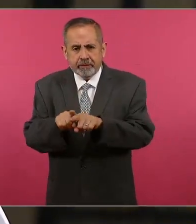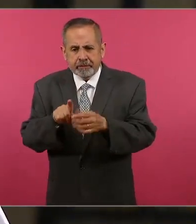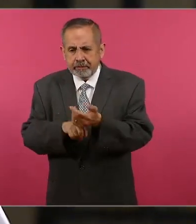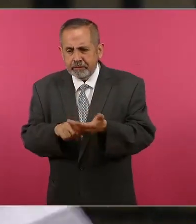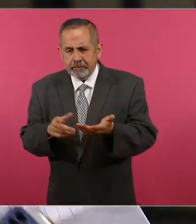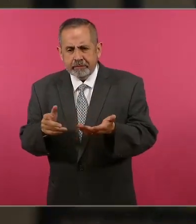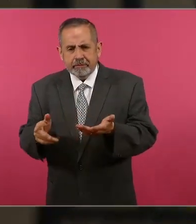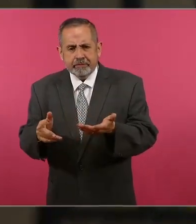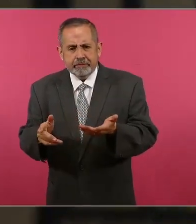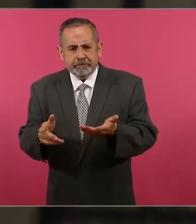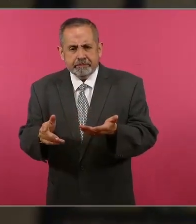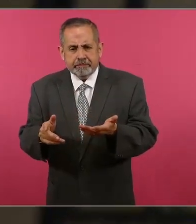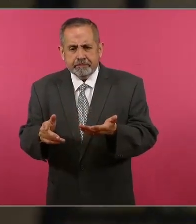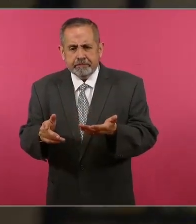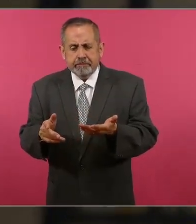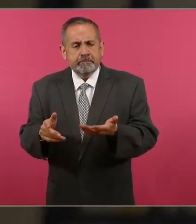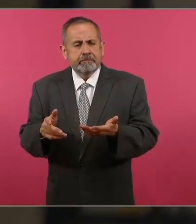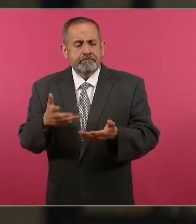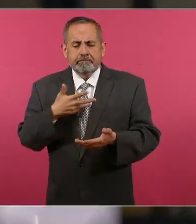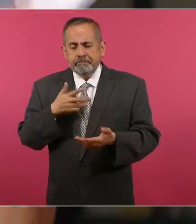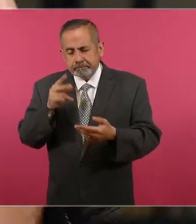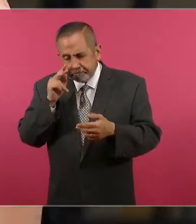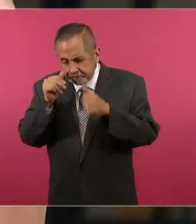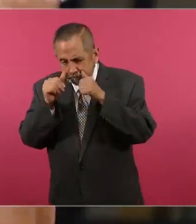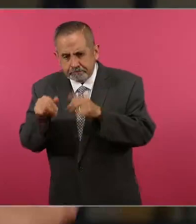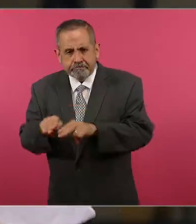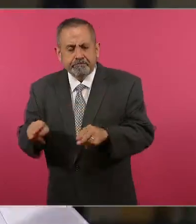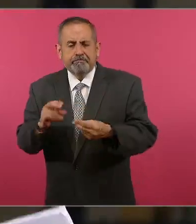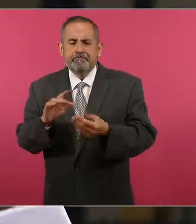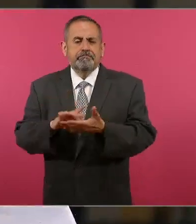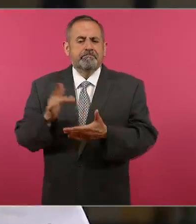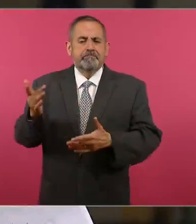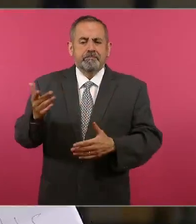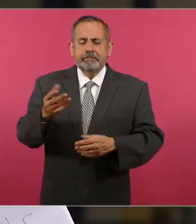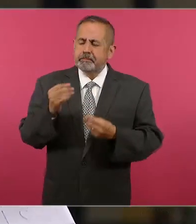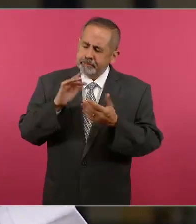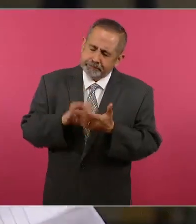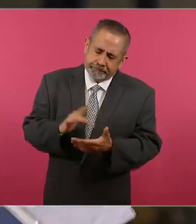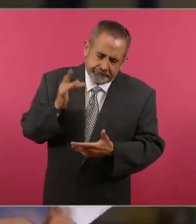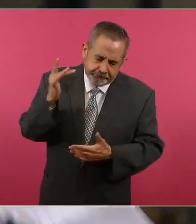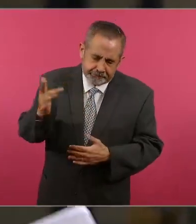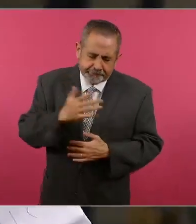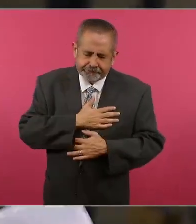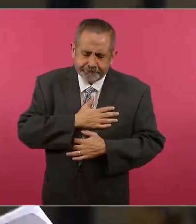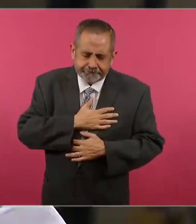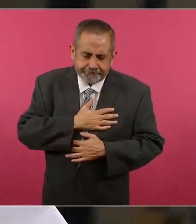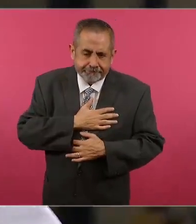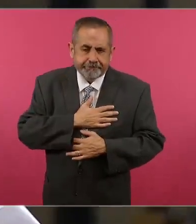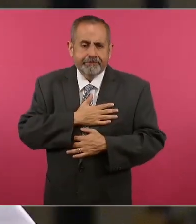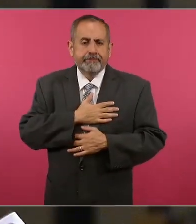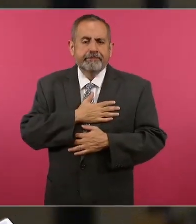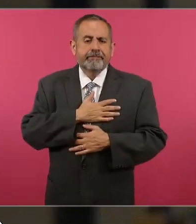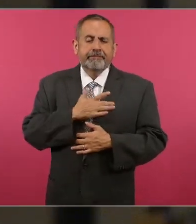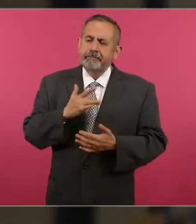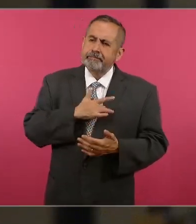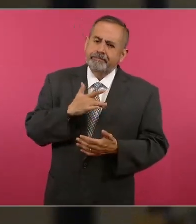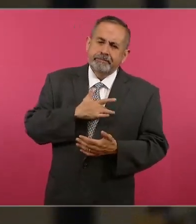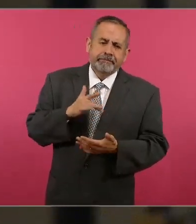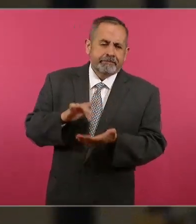corazón. Muchas gracias de todo corazón, presidente, y lo agradezco mucho. Y yo